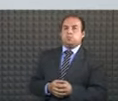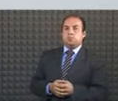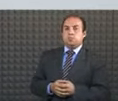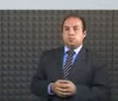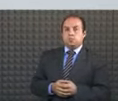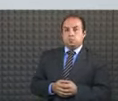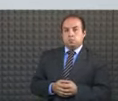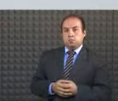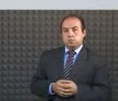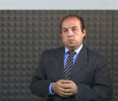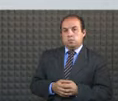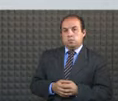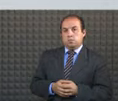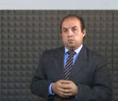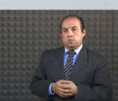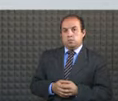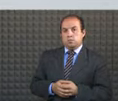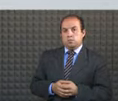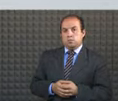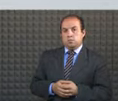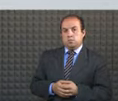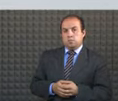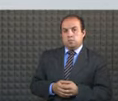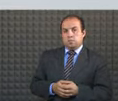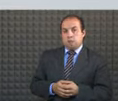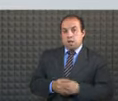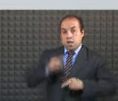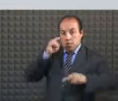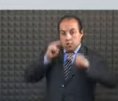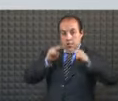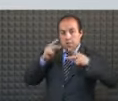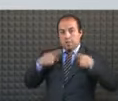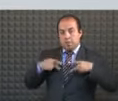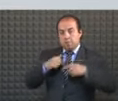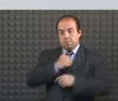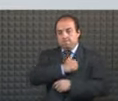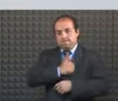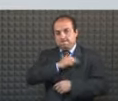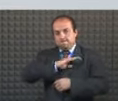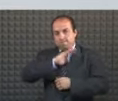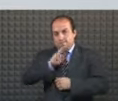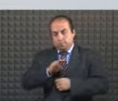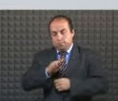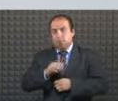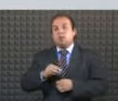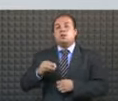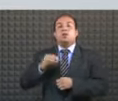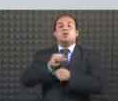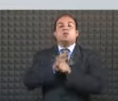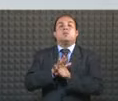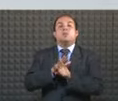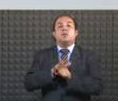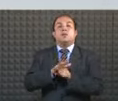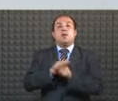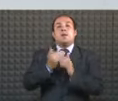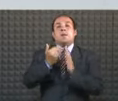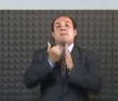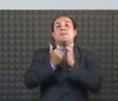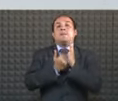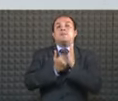Hay que decir que no, la tasa de personas que lamentablemente fallecen por COVID es menor